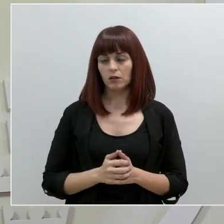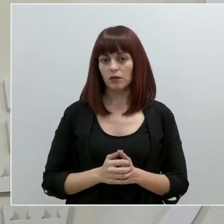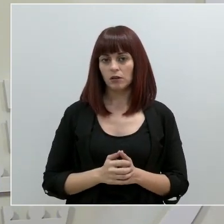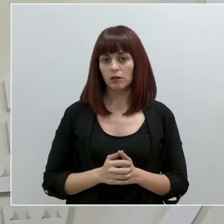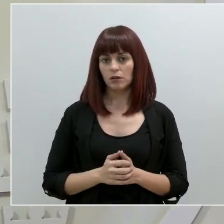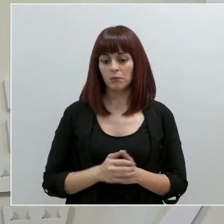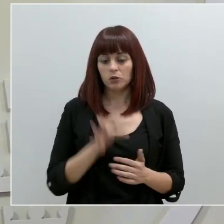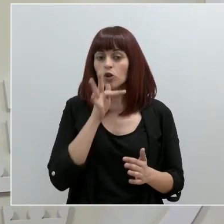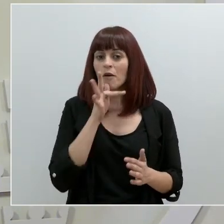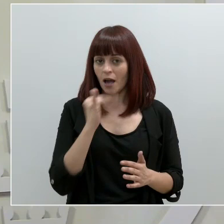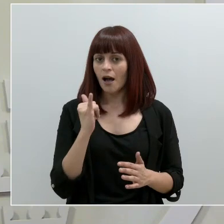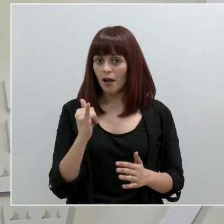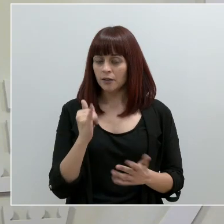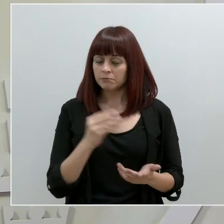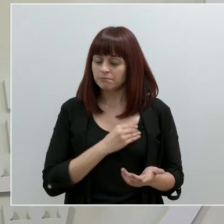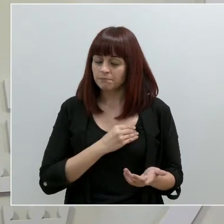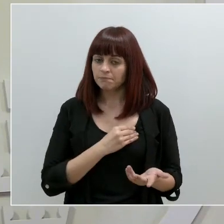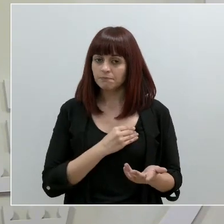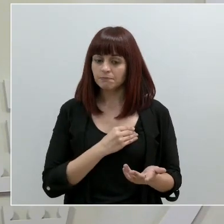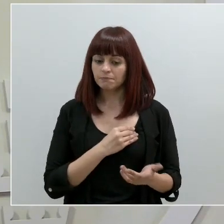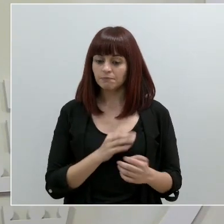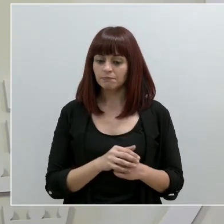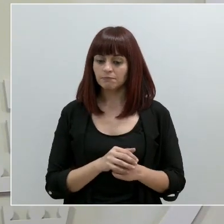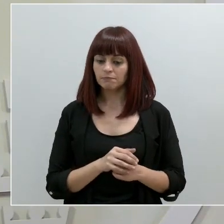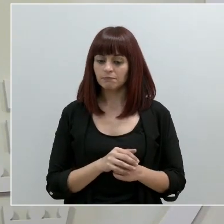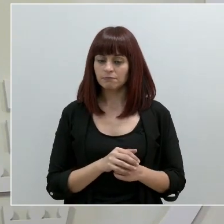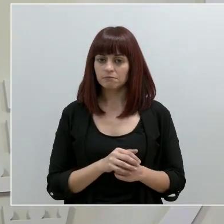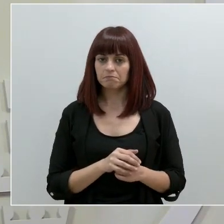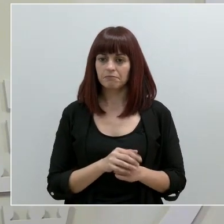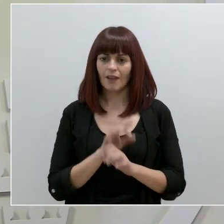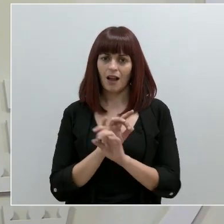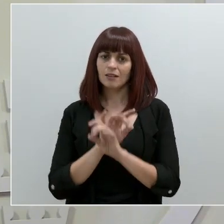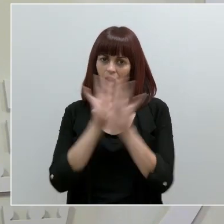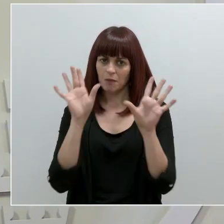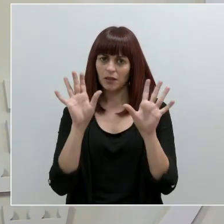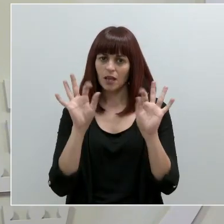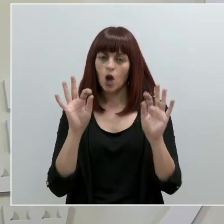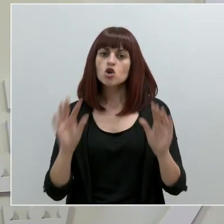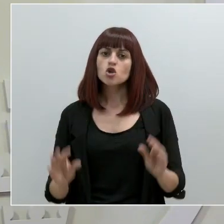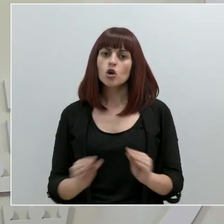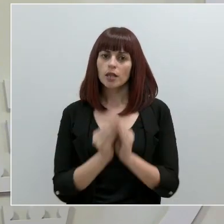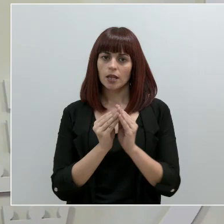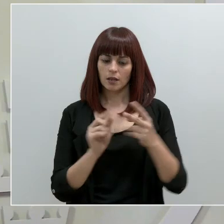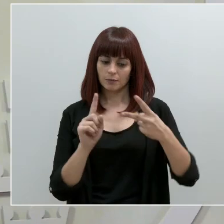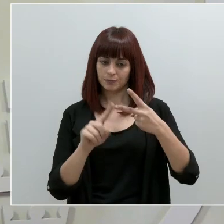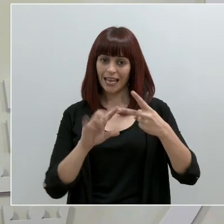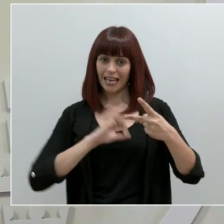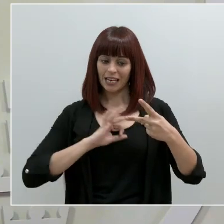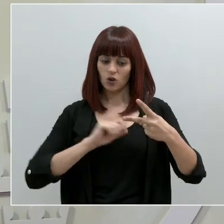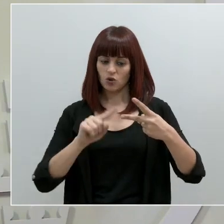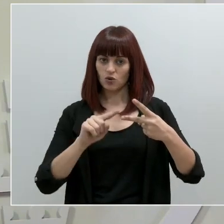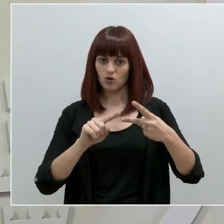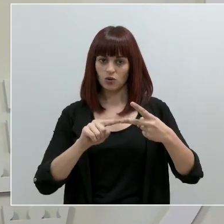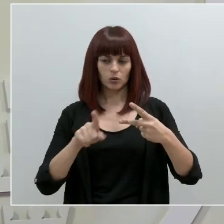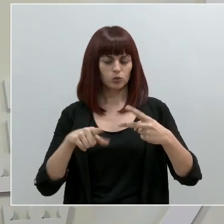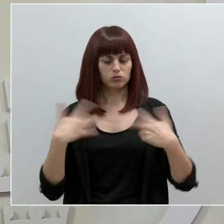porque todavía estamos en ello, por desgracia, pero que además se vio claramente durante la segunda semana de enero, donde